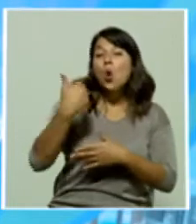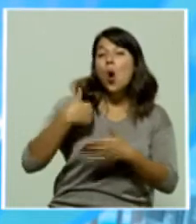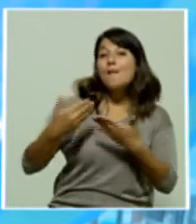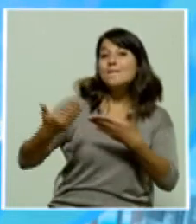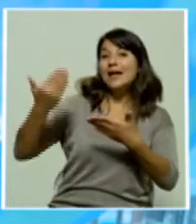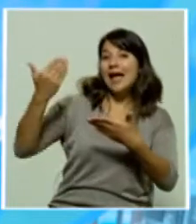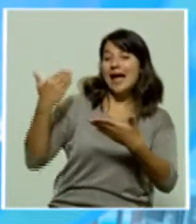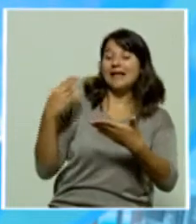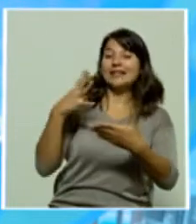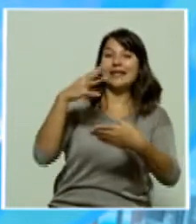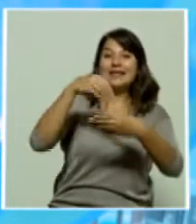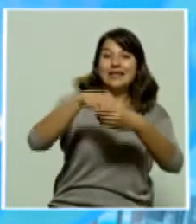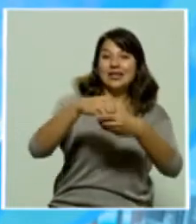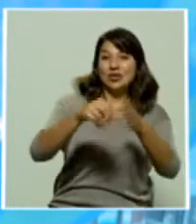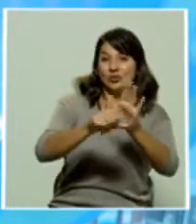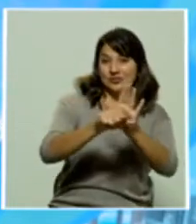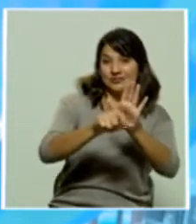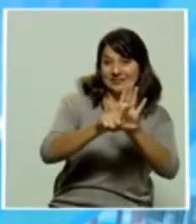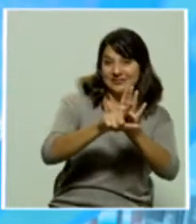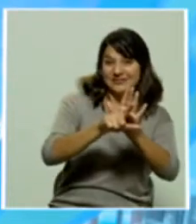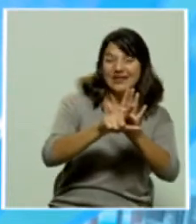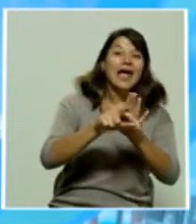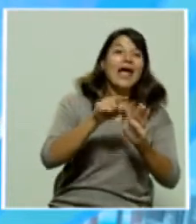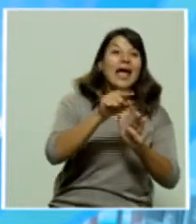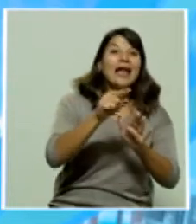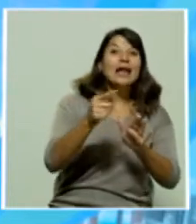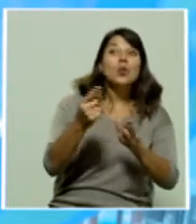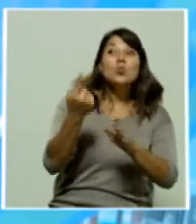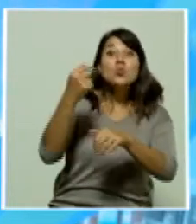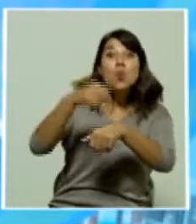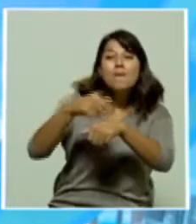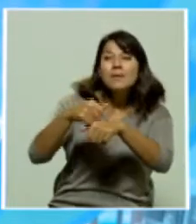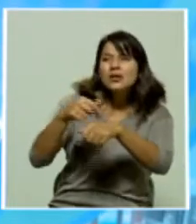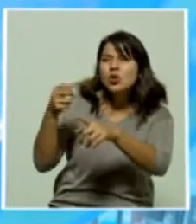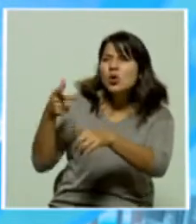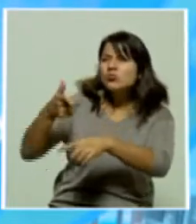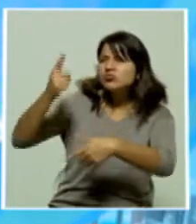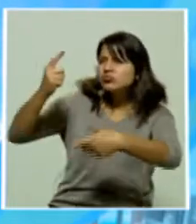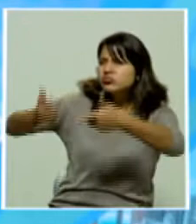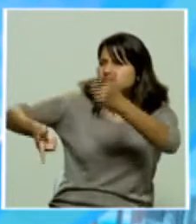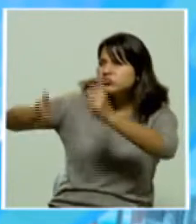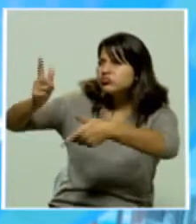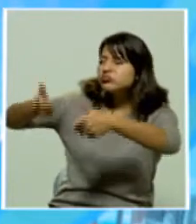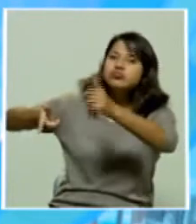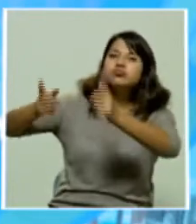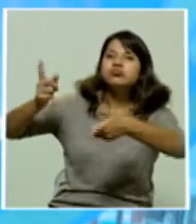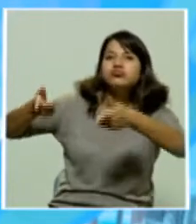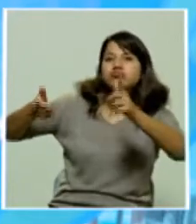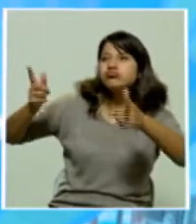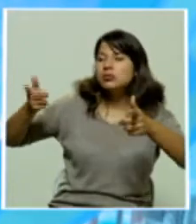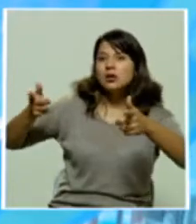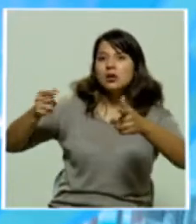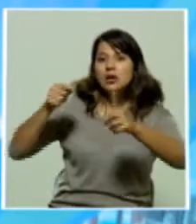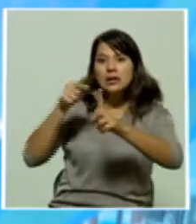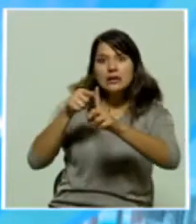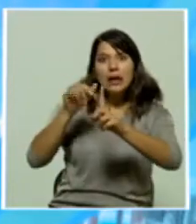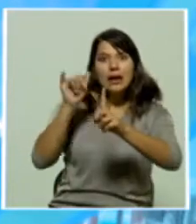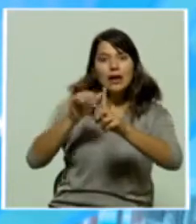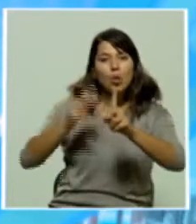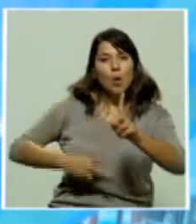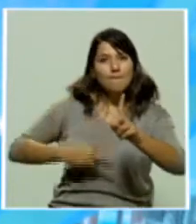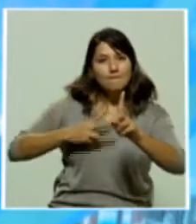en un fusilamiento, en una masacre, y sobrevivió, y lo